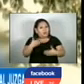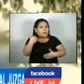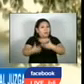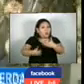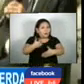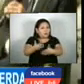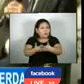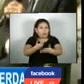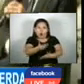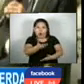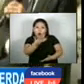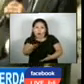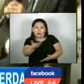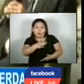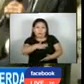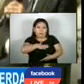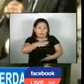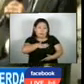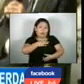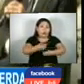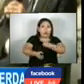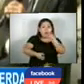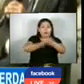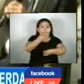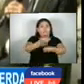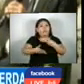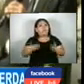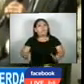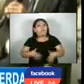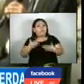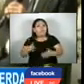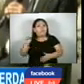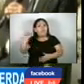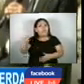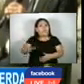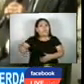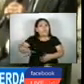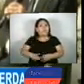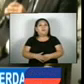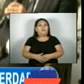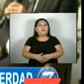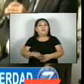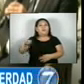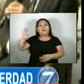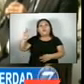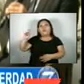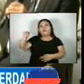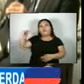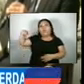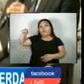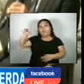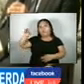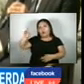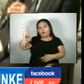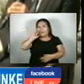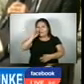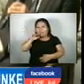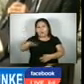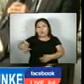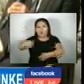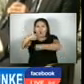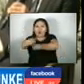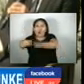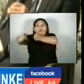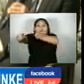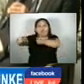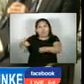procedimiento de extinción de dominio, y la declaración se dio en el cuarto nivel de Gerona, en el búnker, como básicamente le dicen, que es la oficina